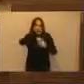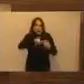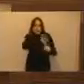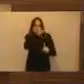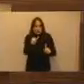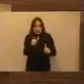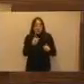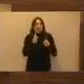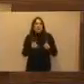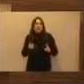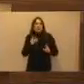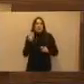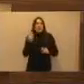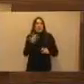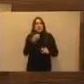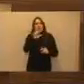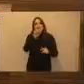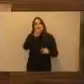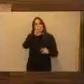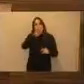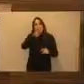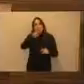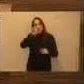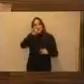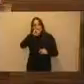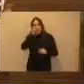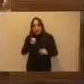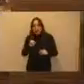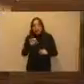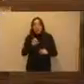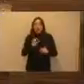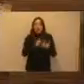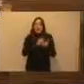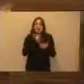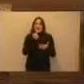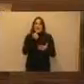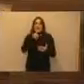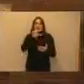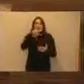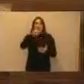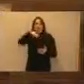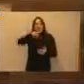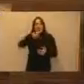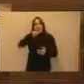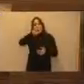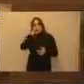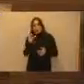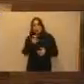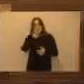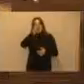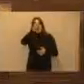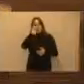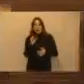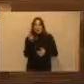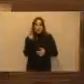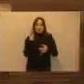le comentábamos ese día, el de Esther Díaz, el de, en la revista plantea el caso de Elena Arias, de Capio, a la Consejería de Sanidad,